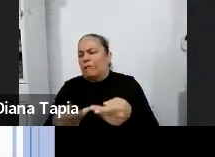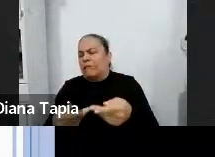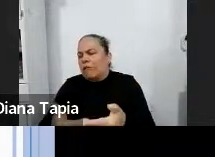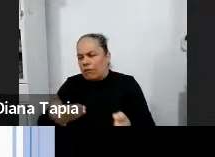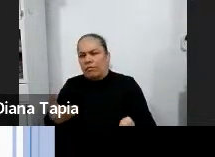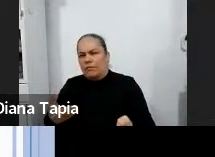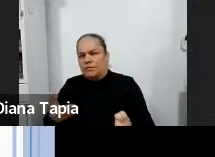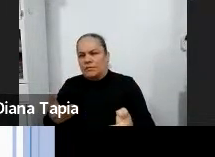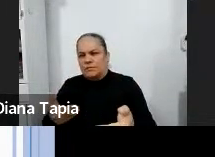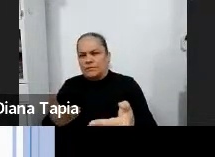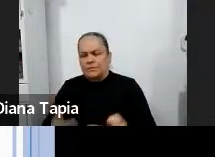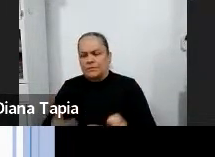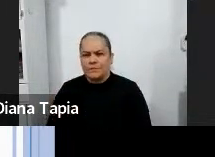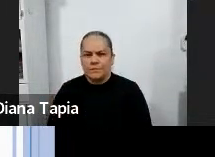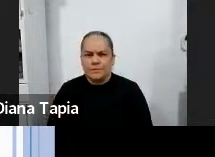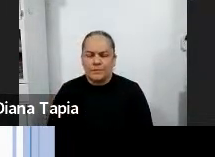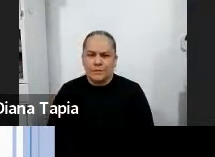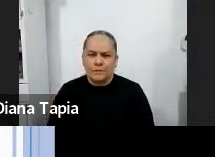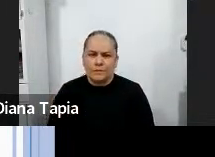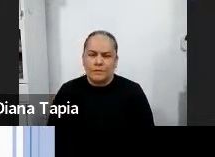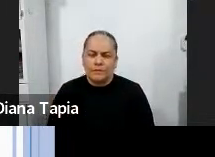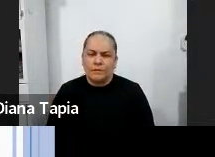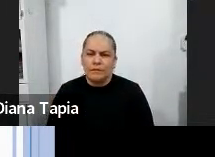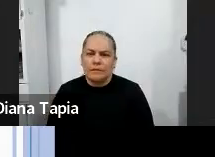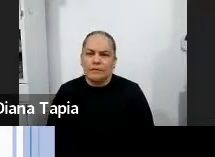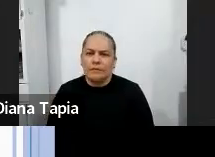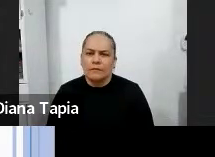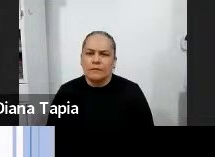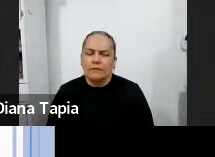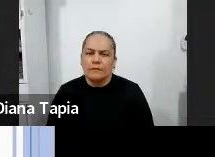Bueno, y entonces en este punto, hablando de